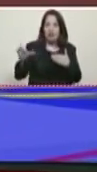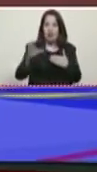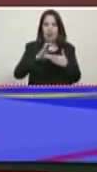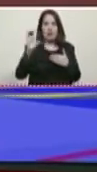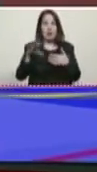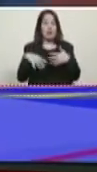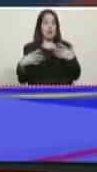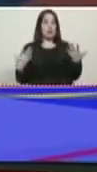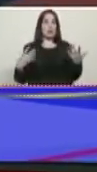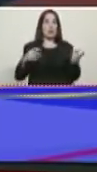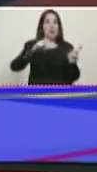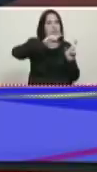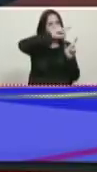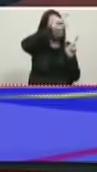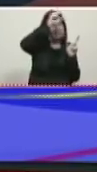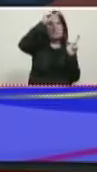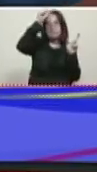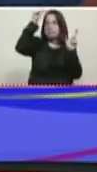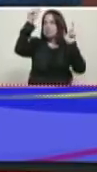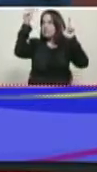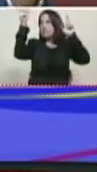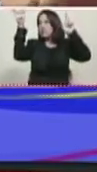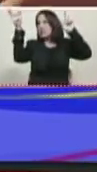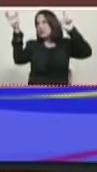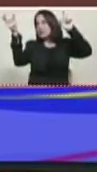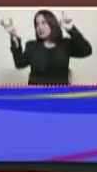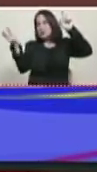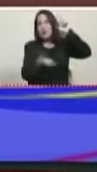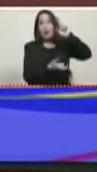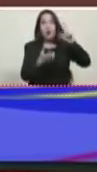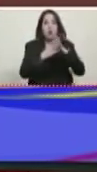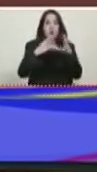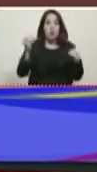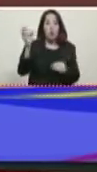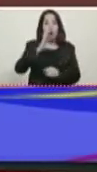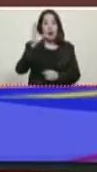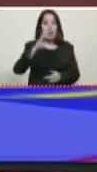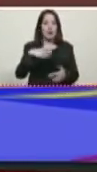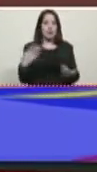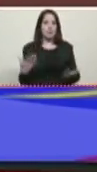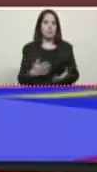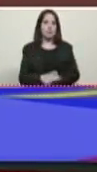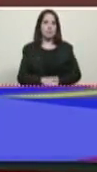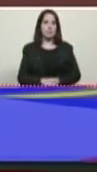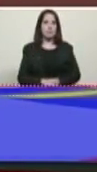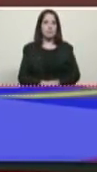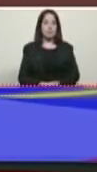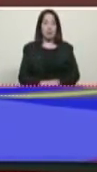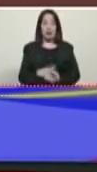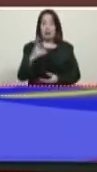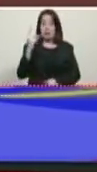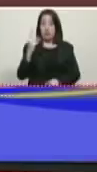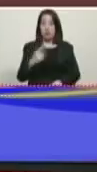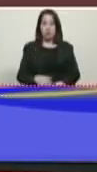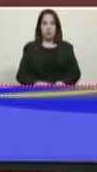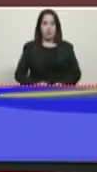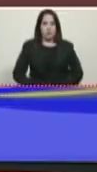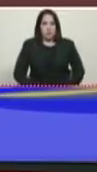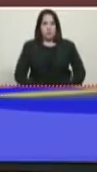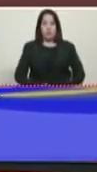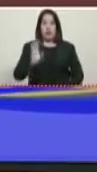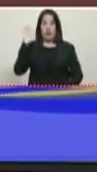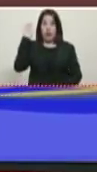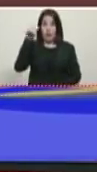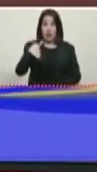es realmente un estado que bordea toda la región capital en segundo lugar aragua